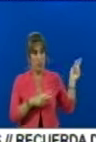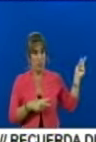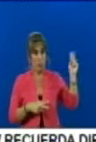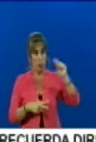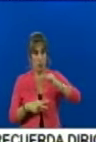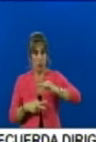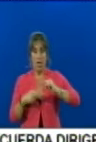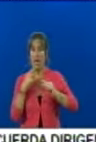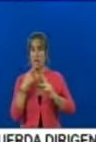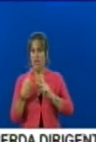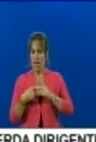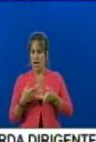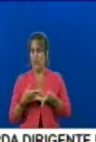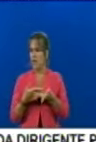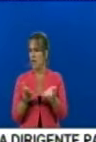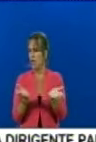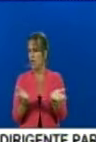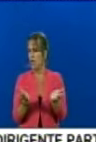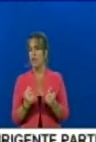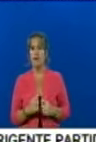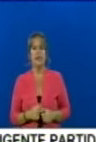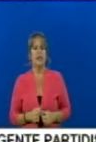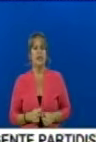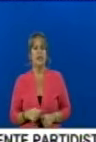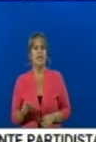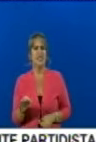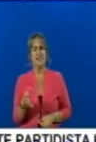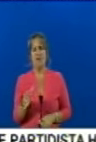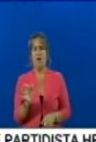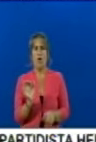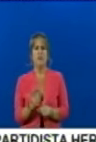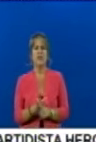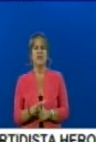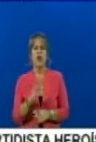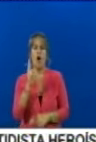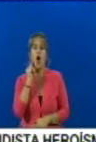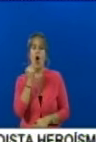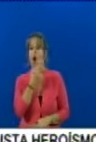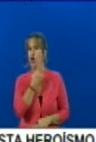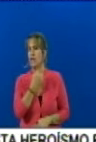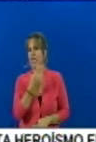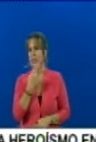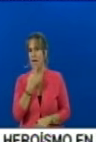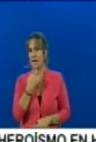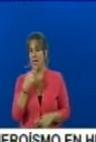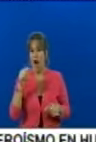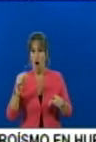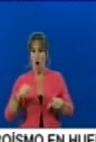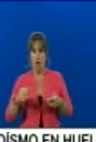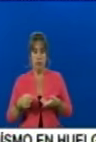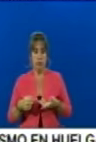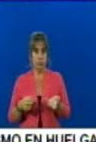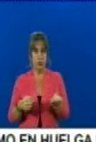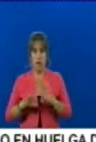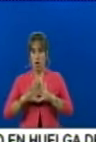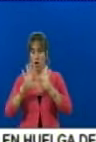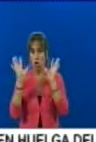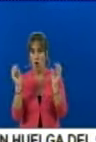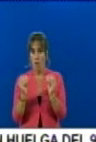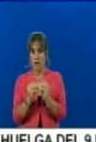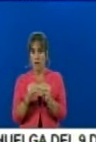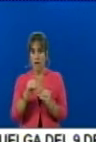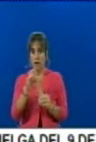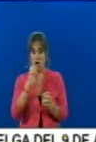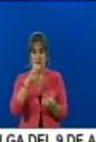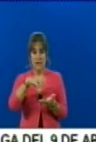ver, continuamos la distribución, se inició por el distrito José Martí, hoy completando los cuatro